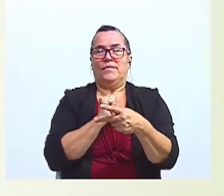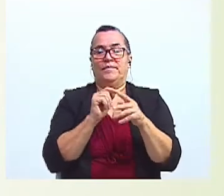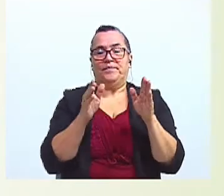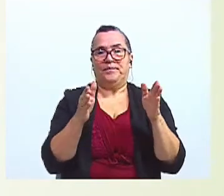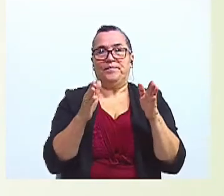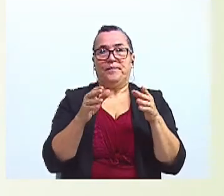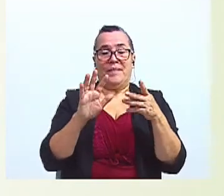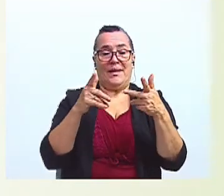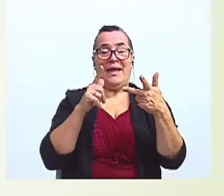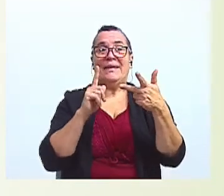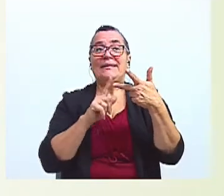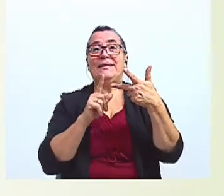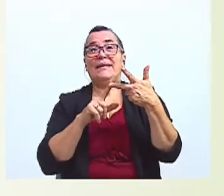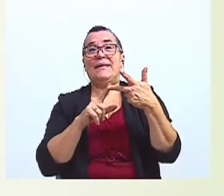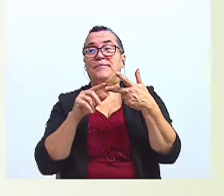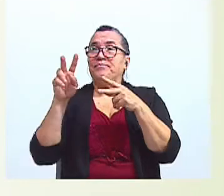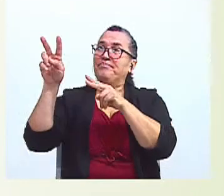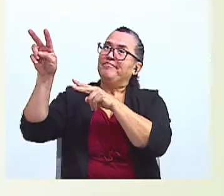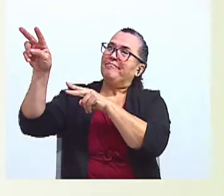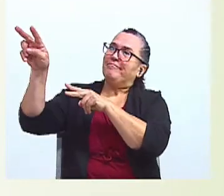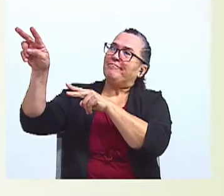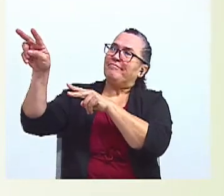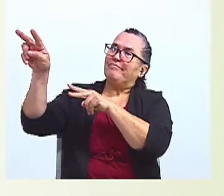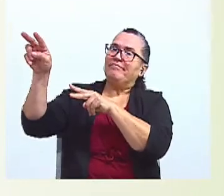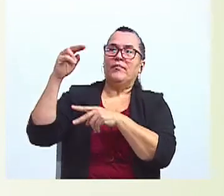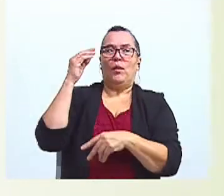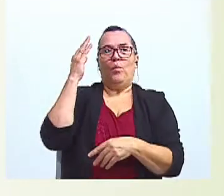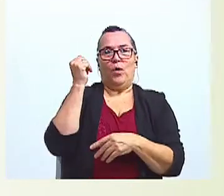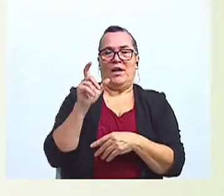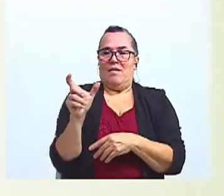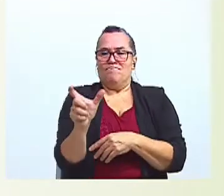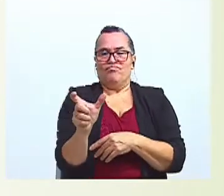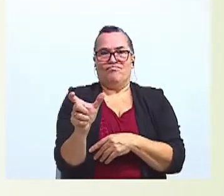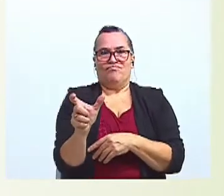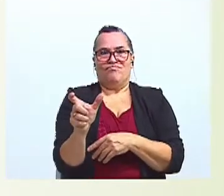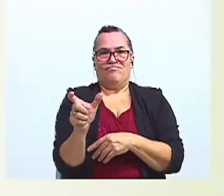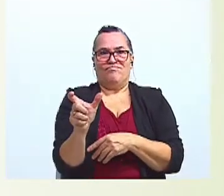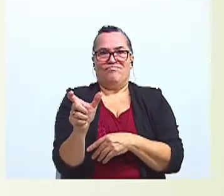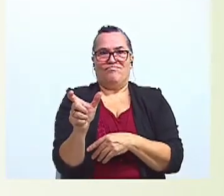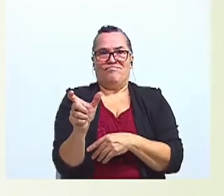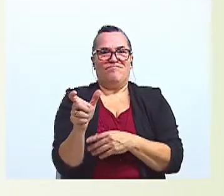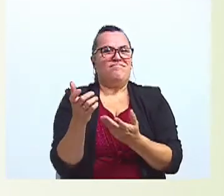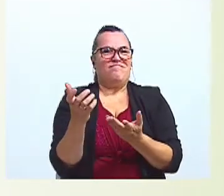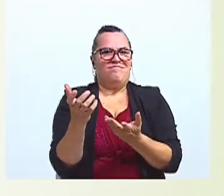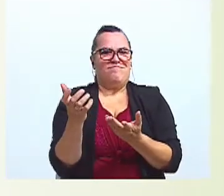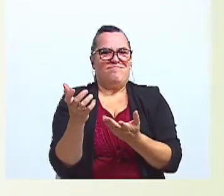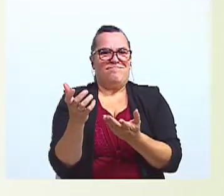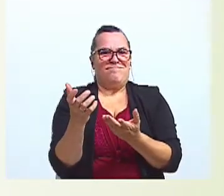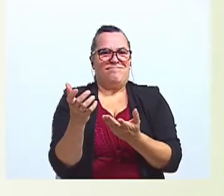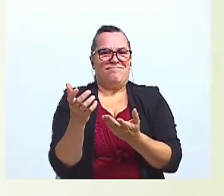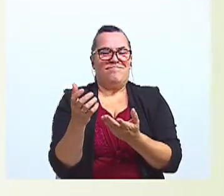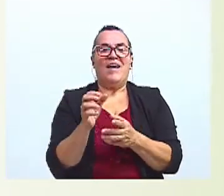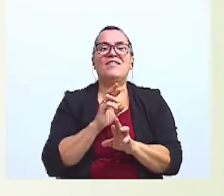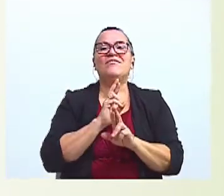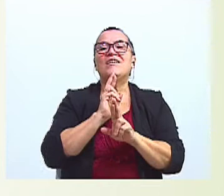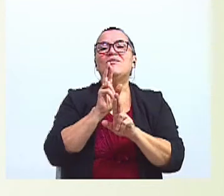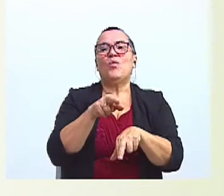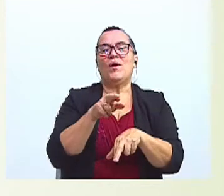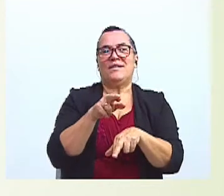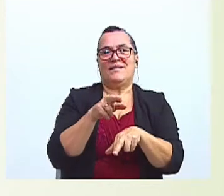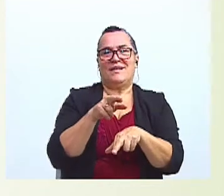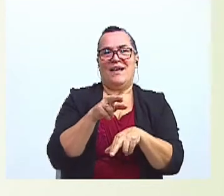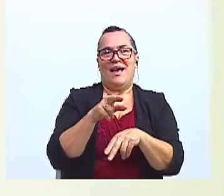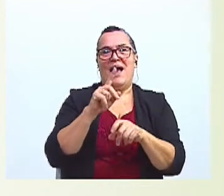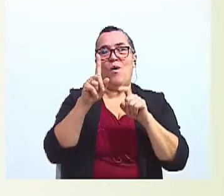La tercera posibilidad, porque en este caso es la respuesta a